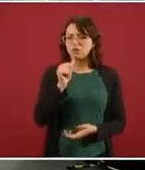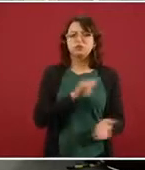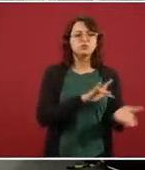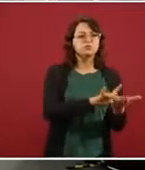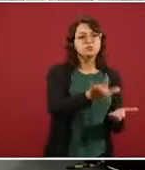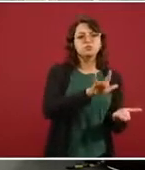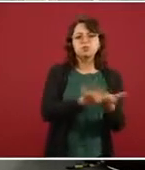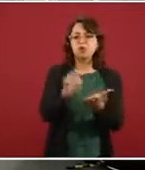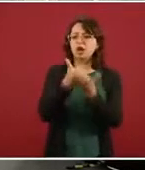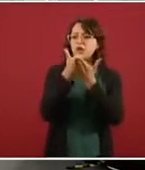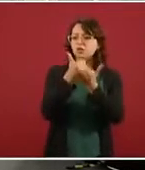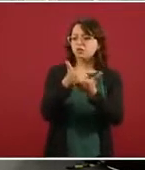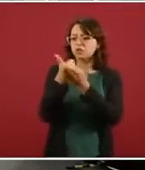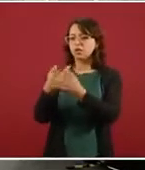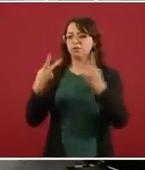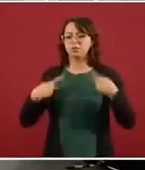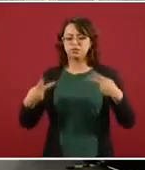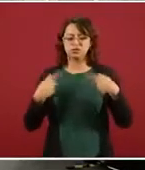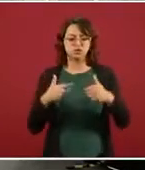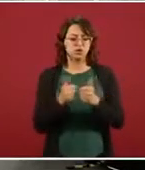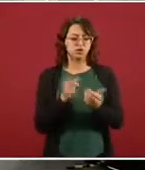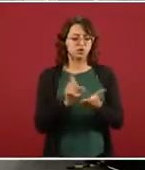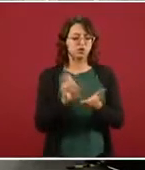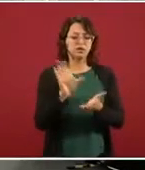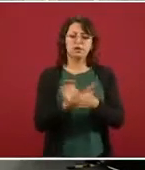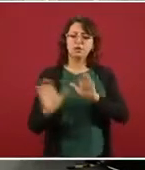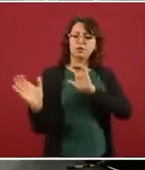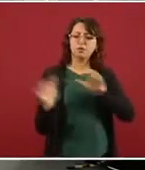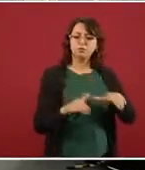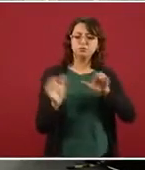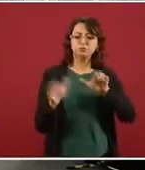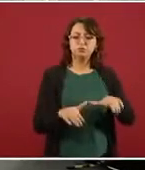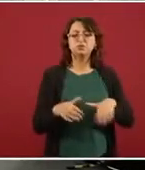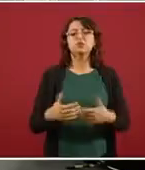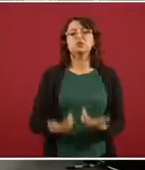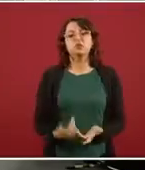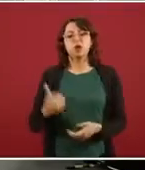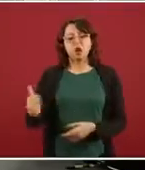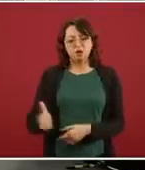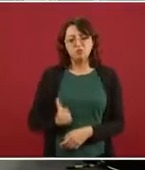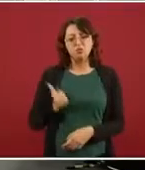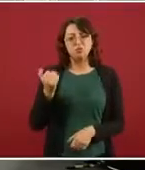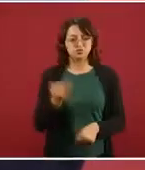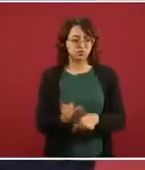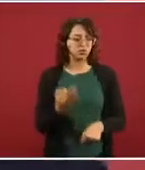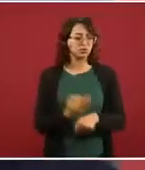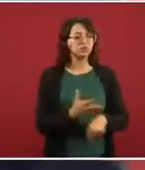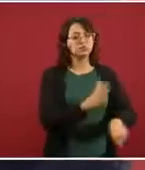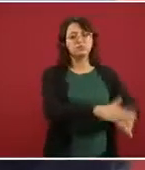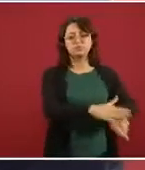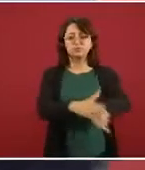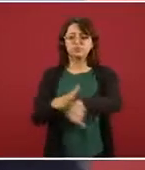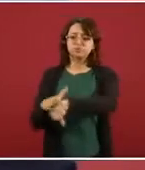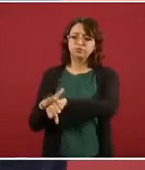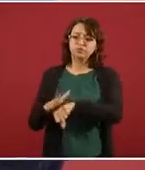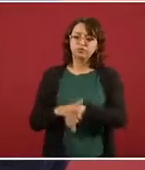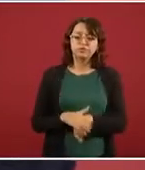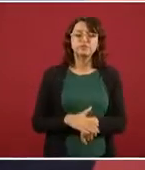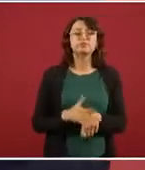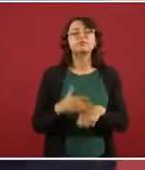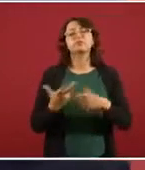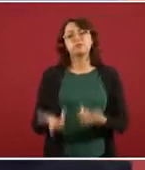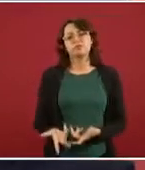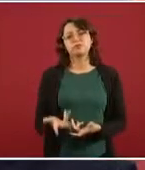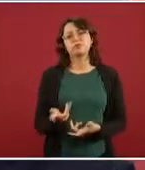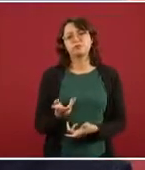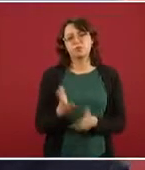en la contratación a personas con discapacidad, y yo aprovecho para hacer un llamado y que se